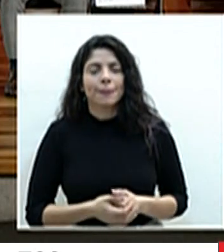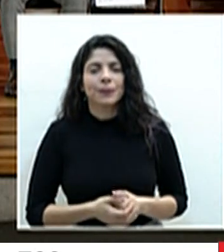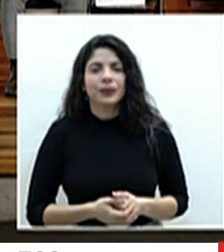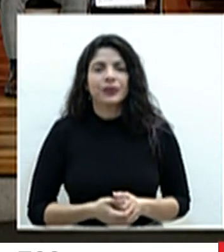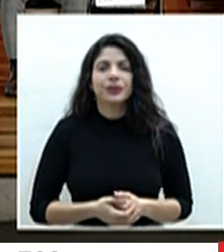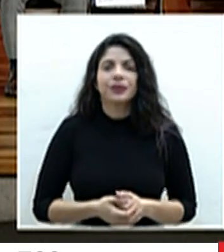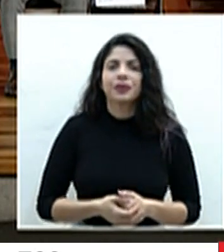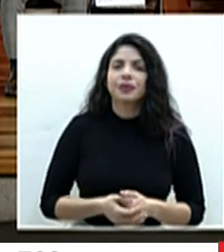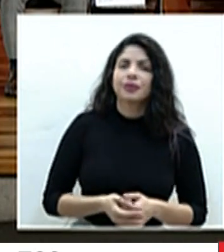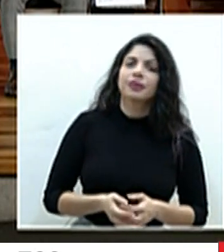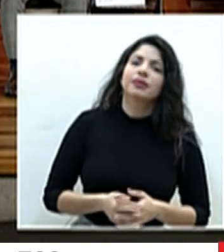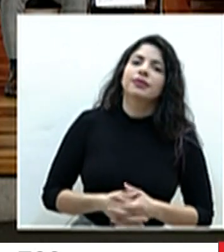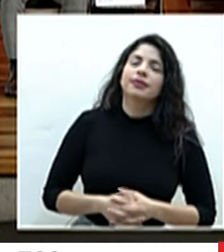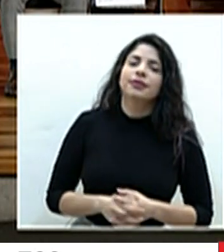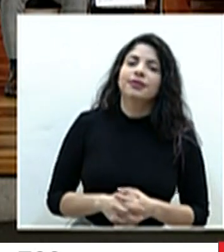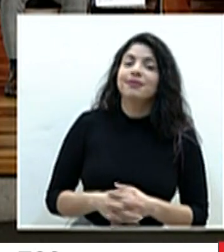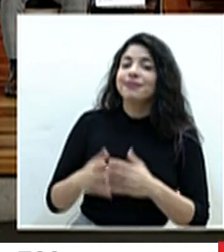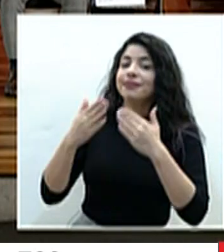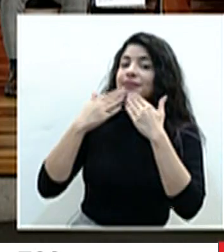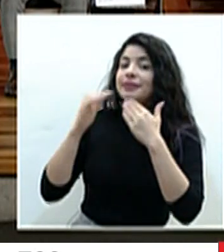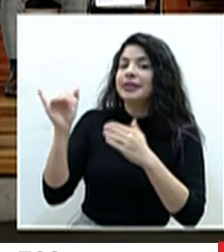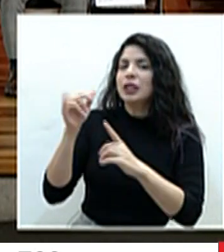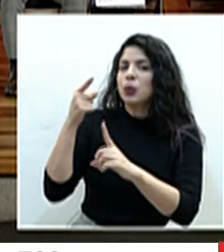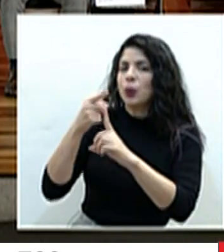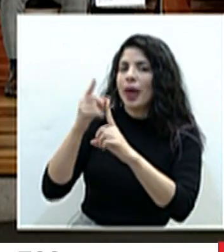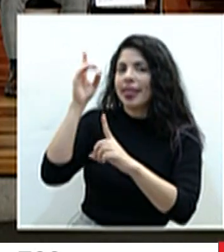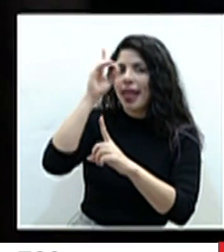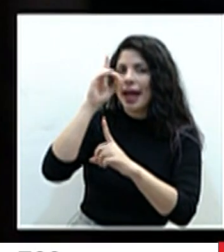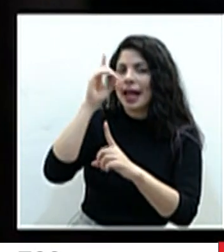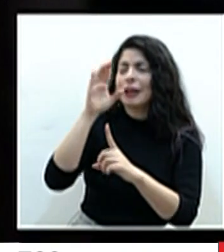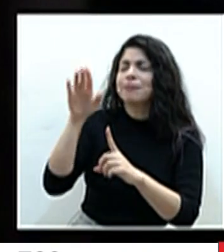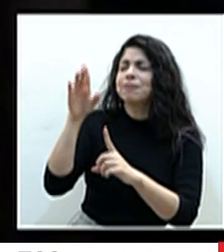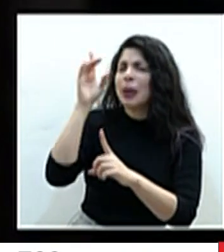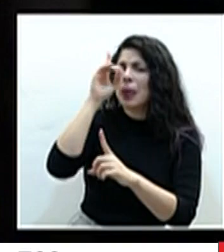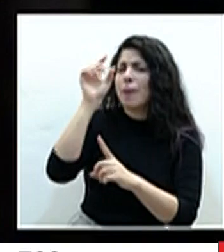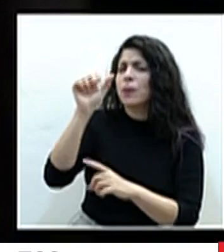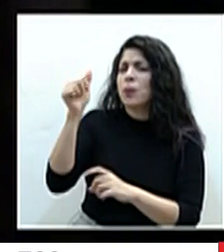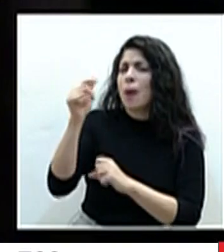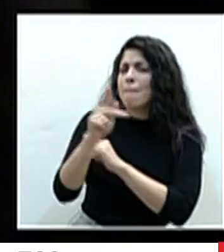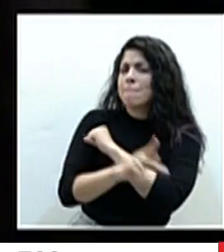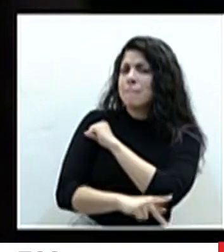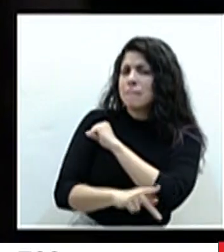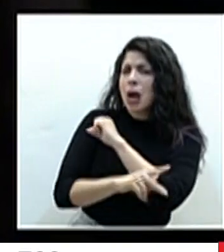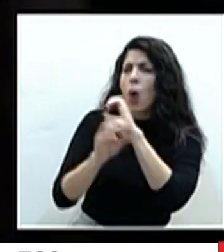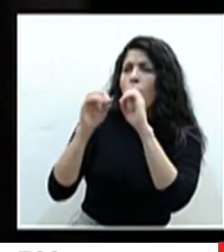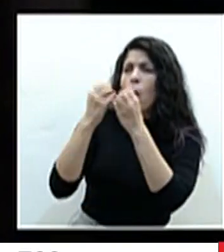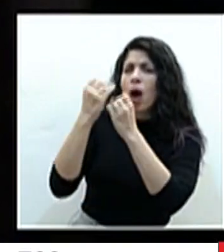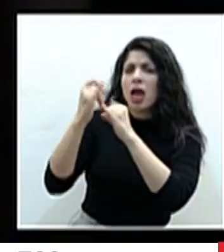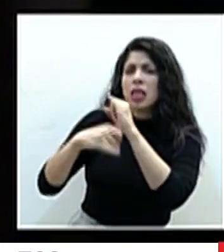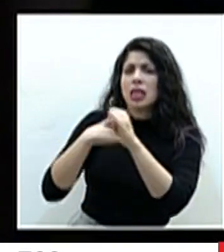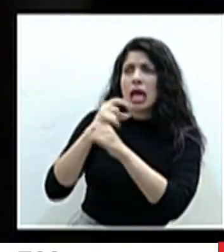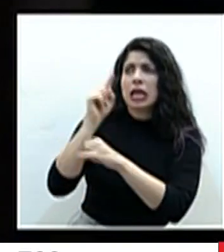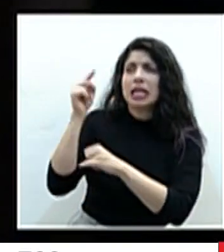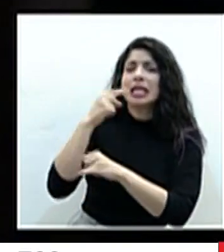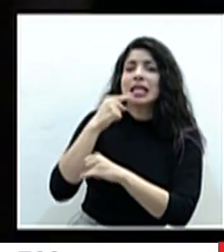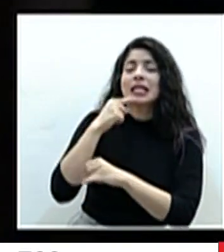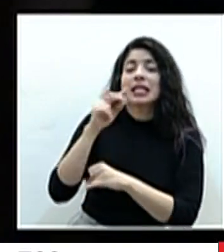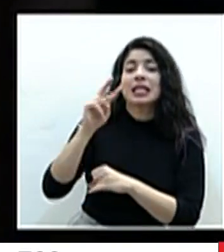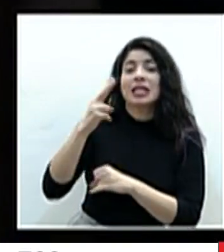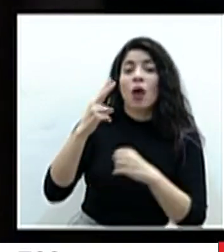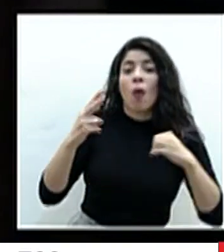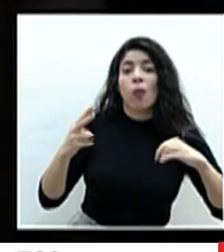consulta. Gracias. Igualmente para don Daniel. Don Daniel, otros países y otros organismos internacionales prevén la segunda ola